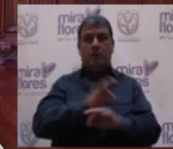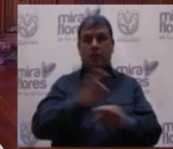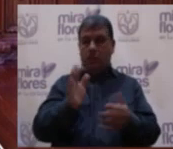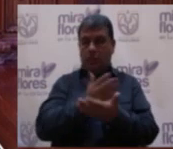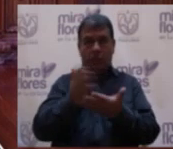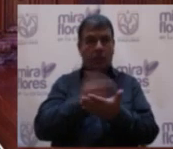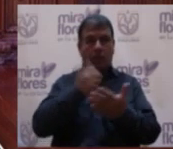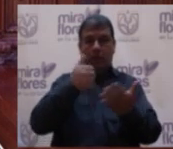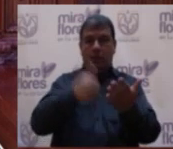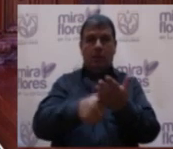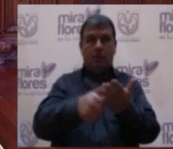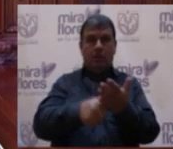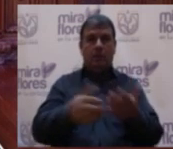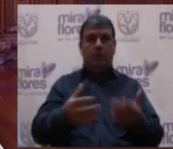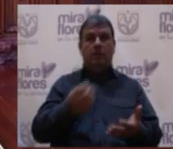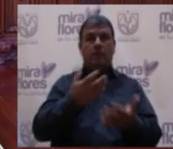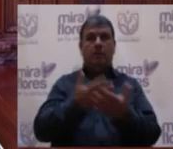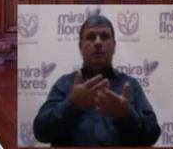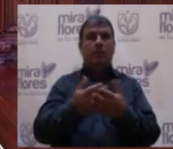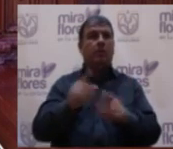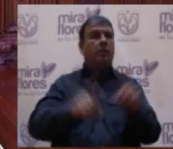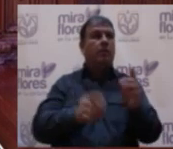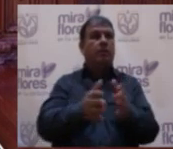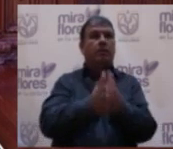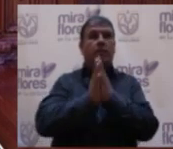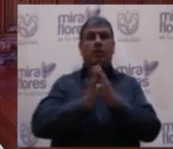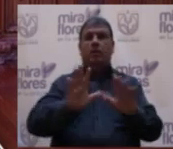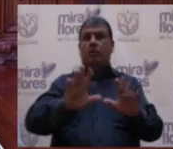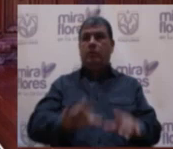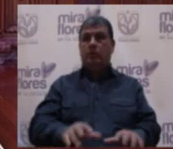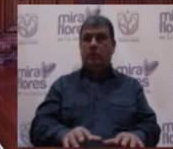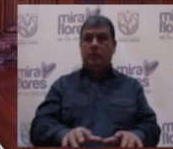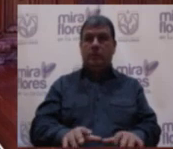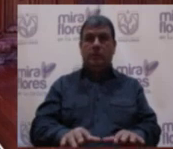cuenta del Consejo Municipal, señor alcalde. ¿Algún pedido por escrito?